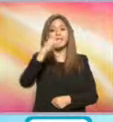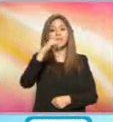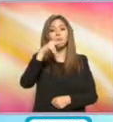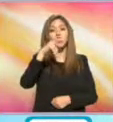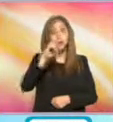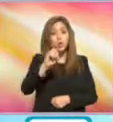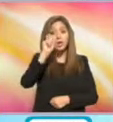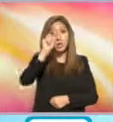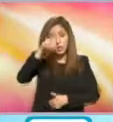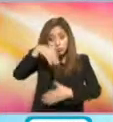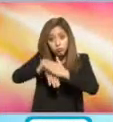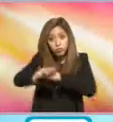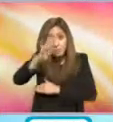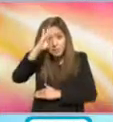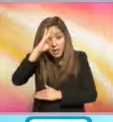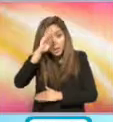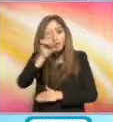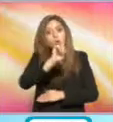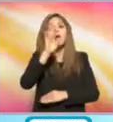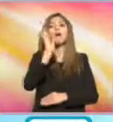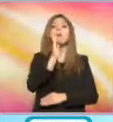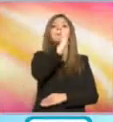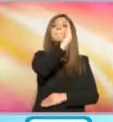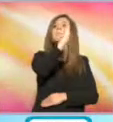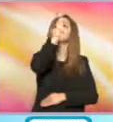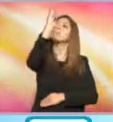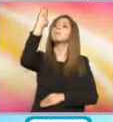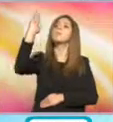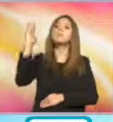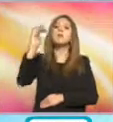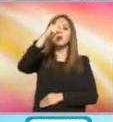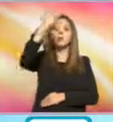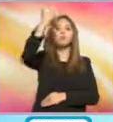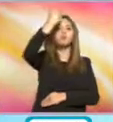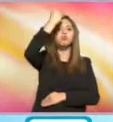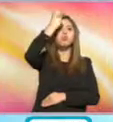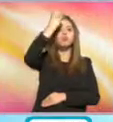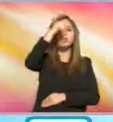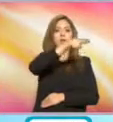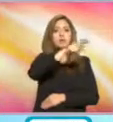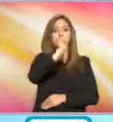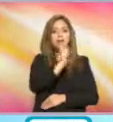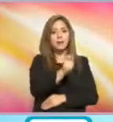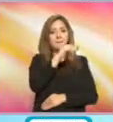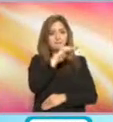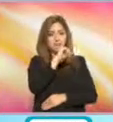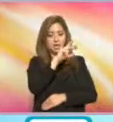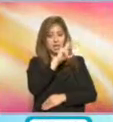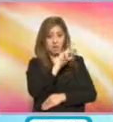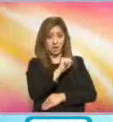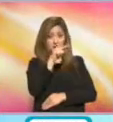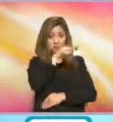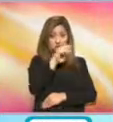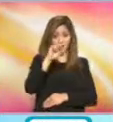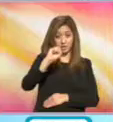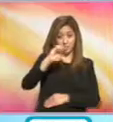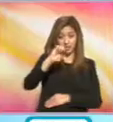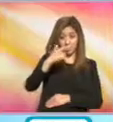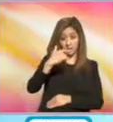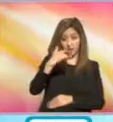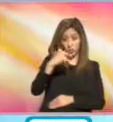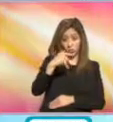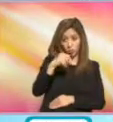Es el centro del saber de la mente de María. Segismundo es un monstruo, que no es un monstruo, es un viejo que